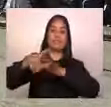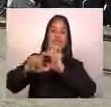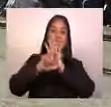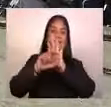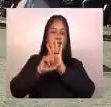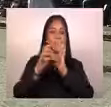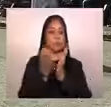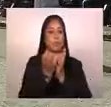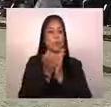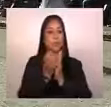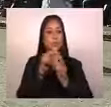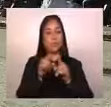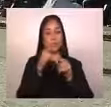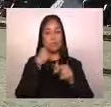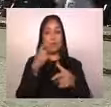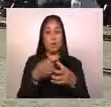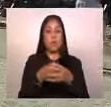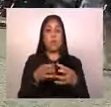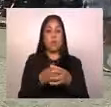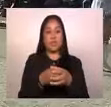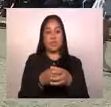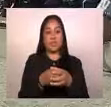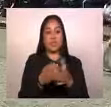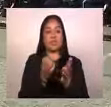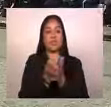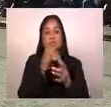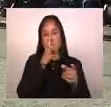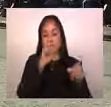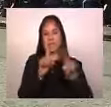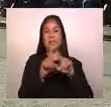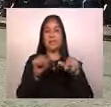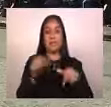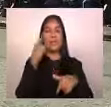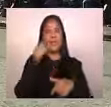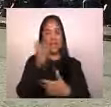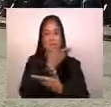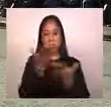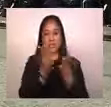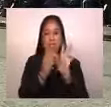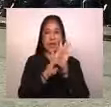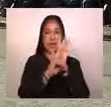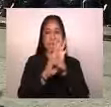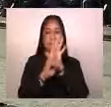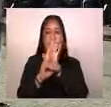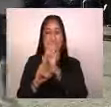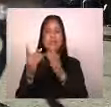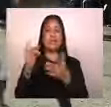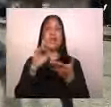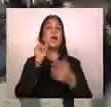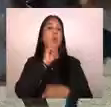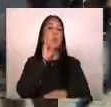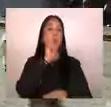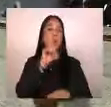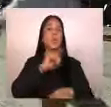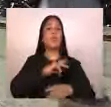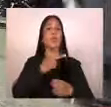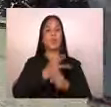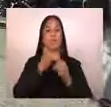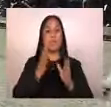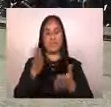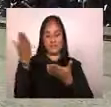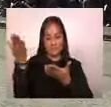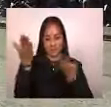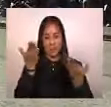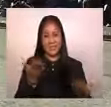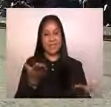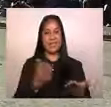cívico escolar con banda de guerra, y también a todos los representantes de la juventud guatemalteca les